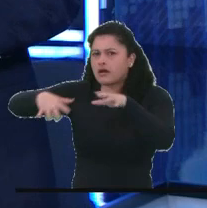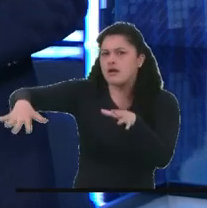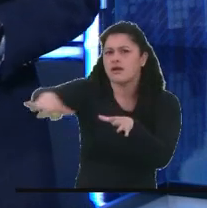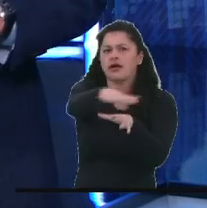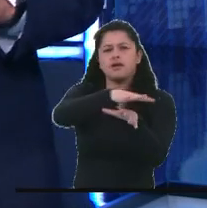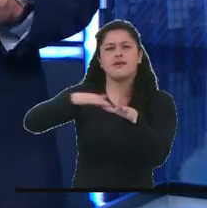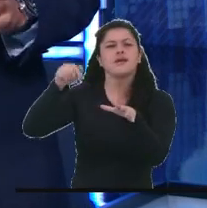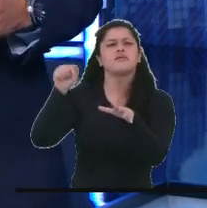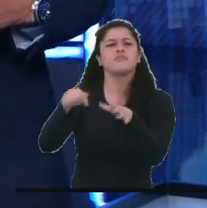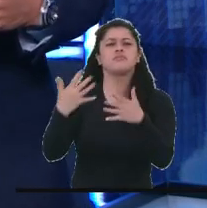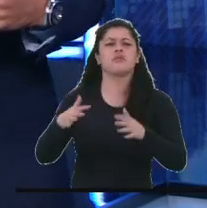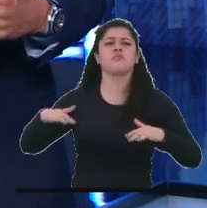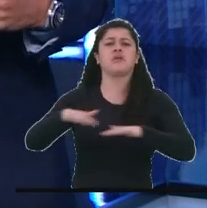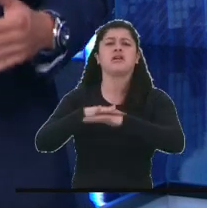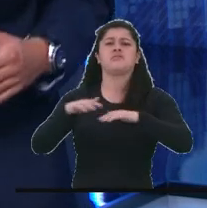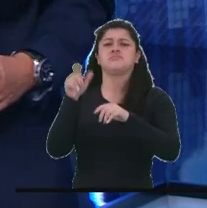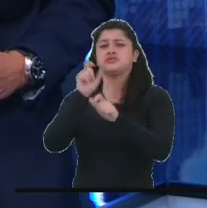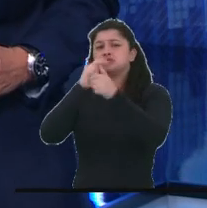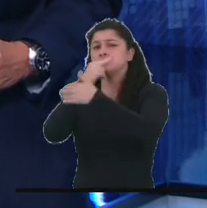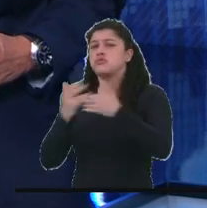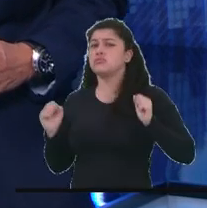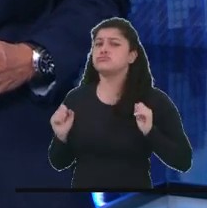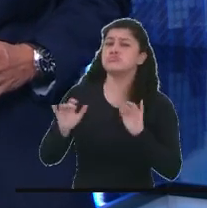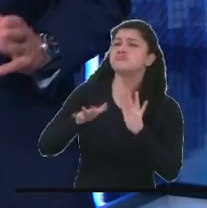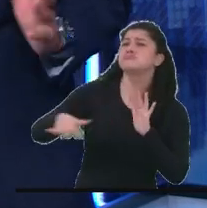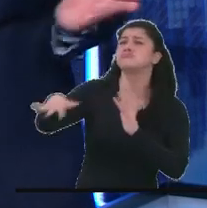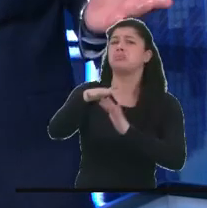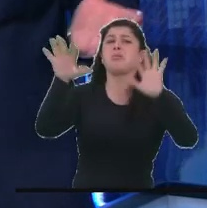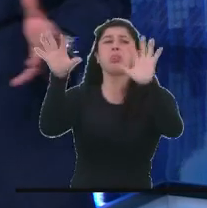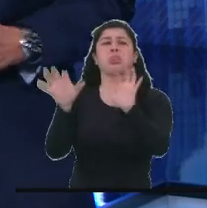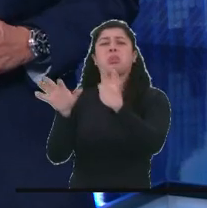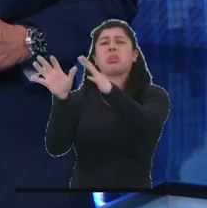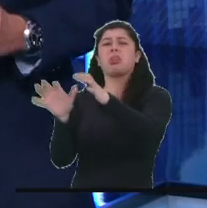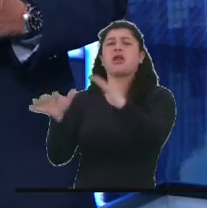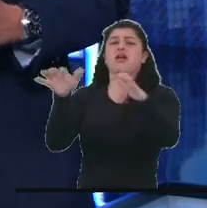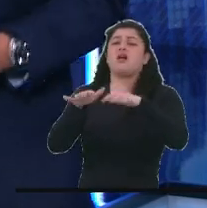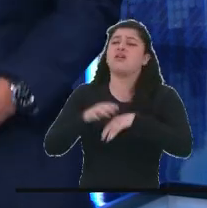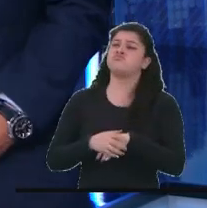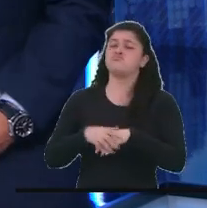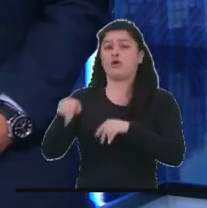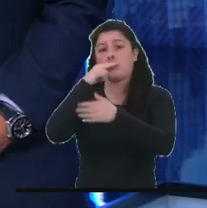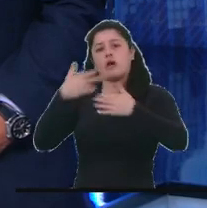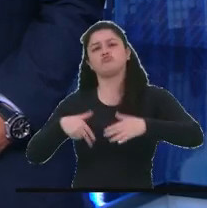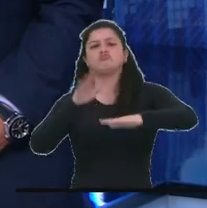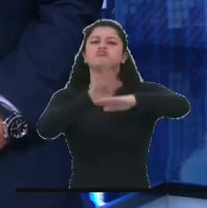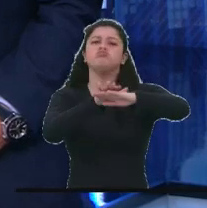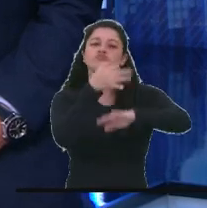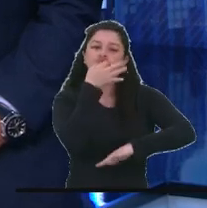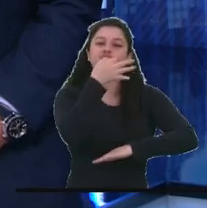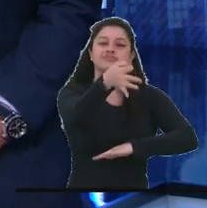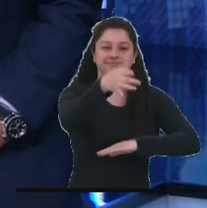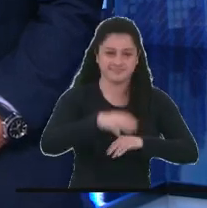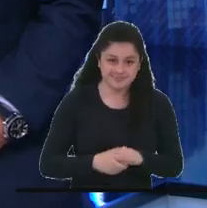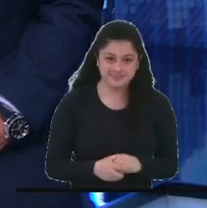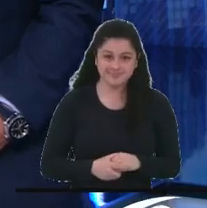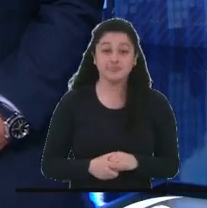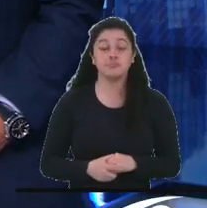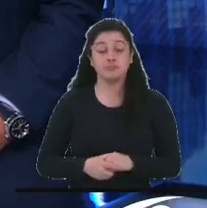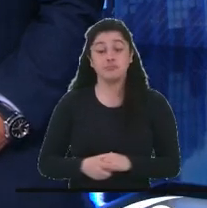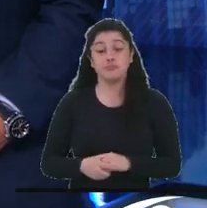de la comunidad y de los niños para tener un espacio de recreación, bueno, pues miren ustedes lo que hay. Bronson.